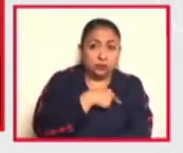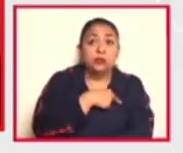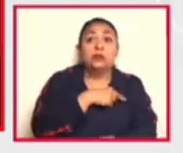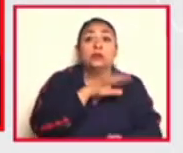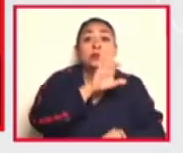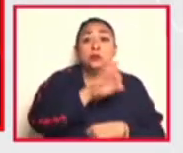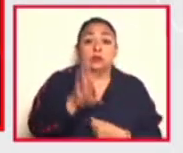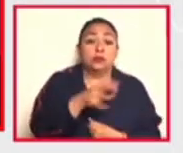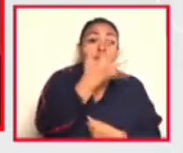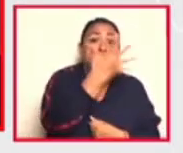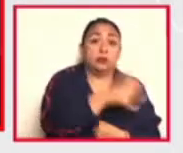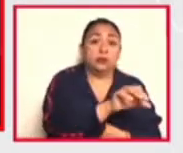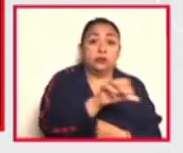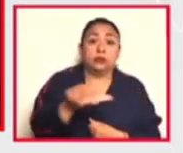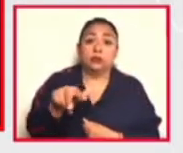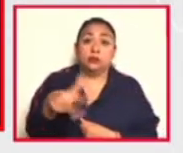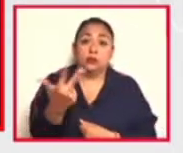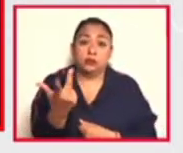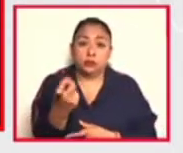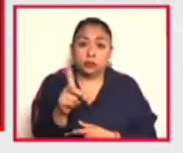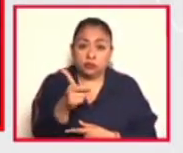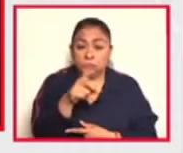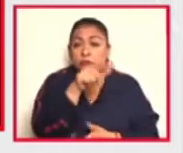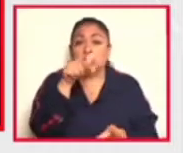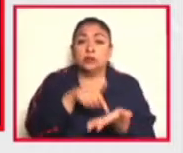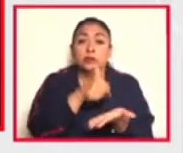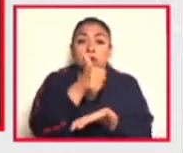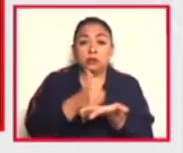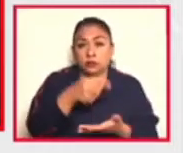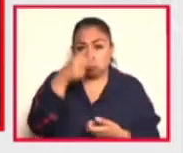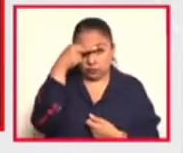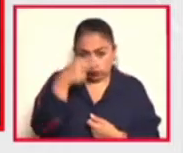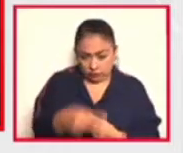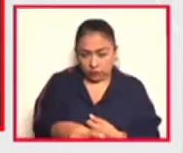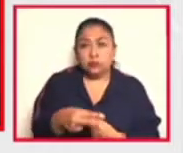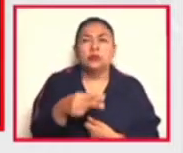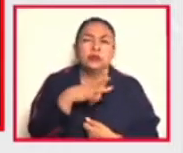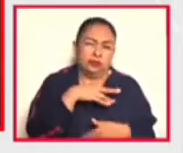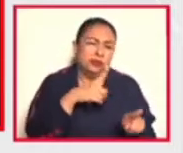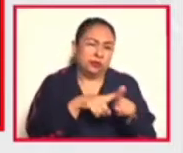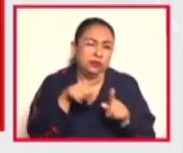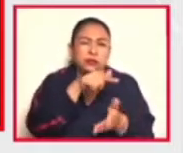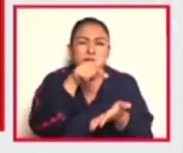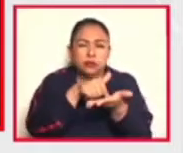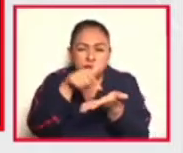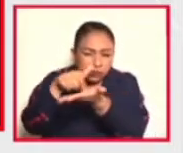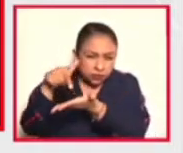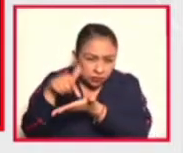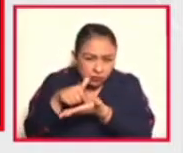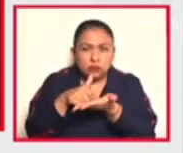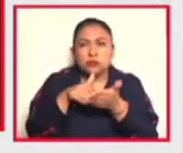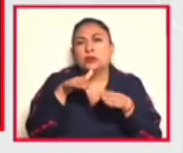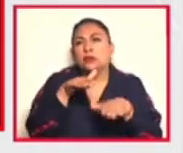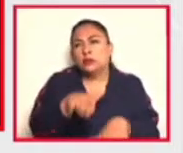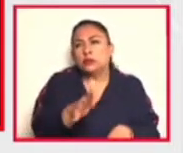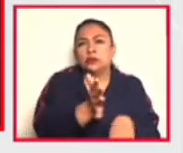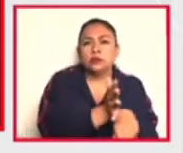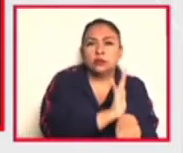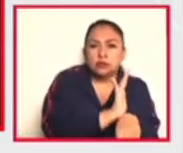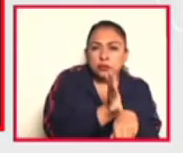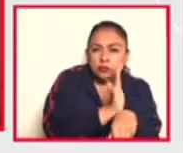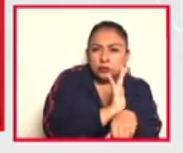al 13 de diciembre en la Ciudad de México, con distintas sedes que tienen que ver con unos cines que se encuentran en